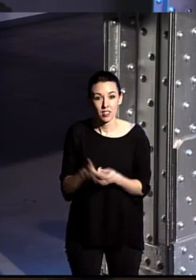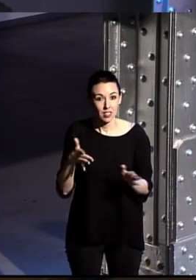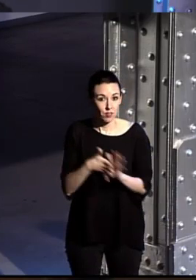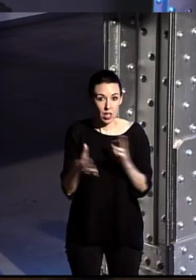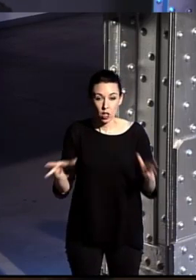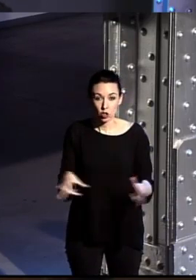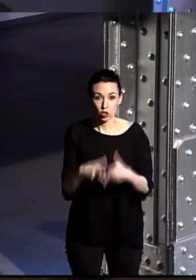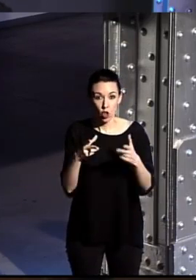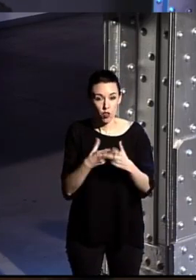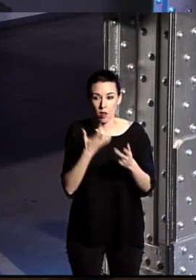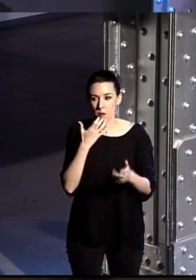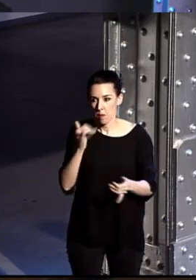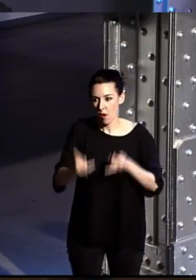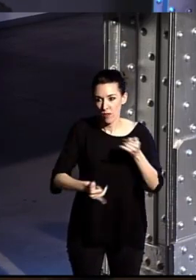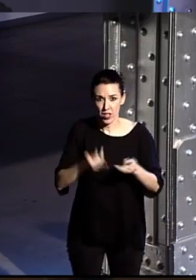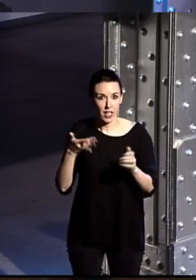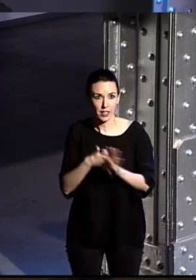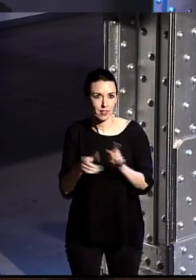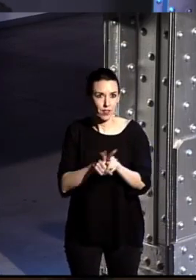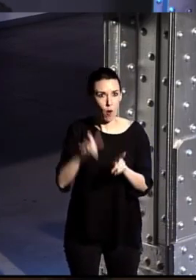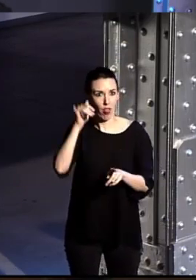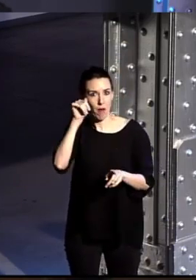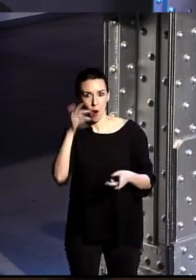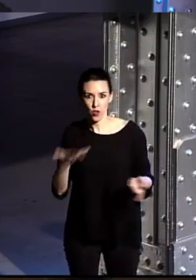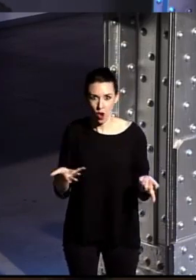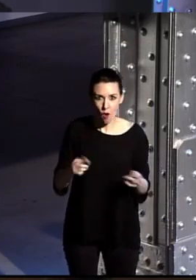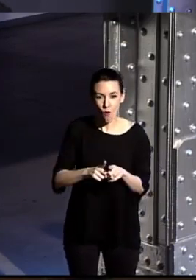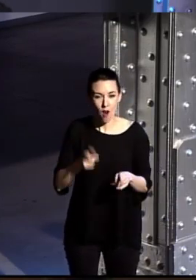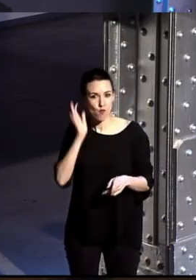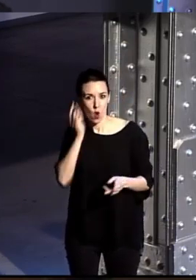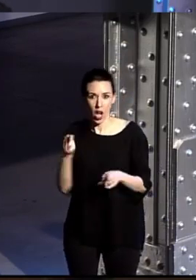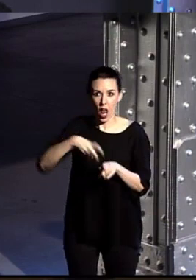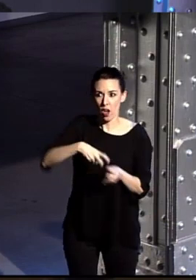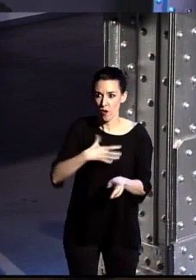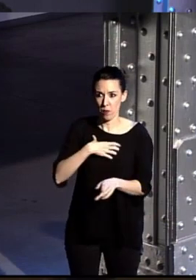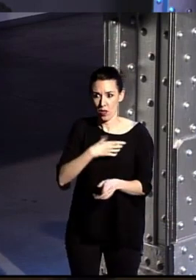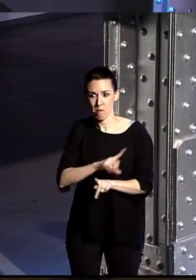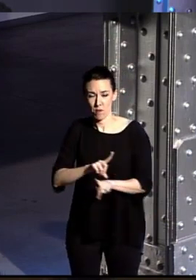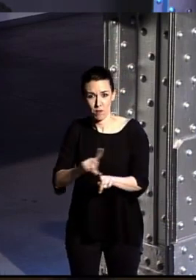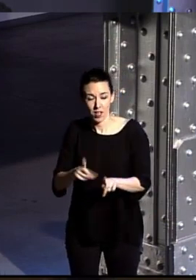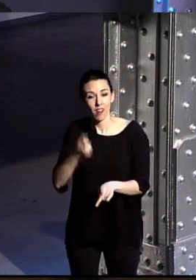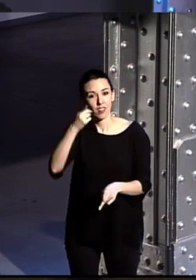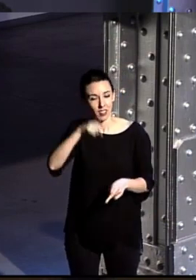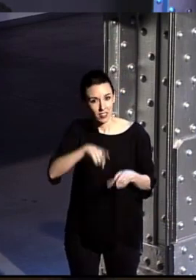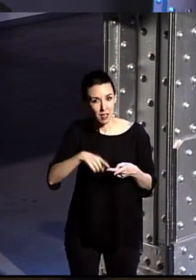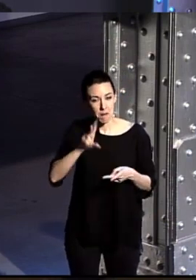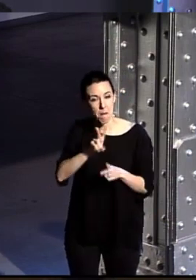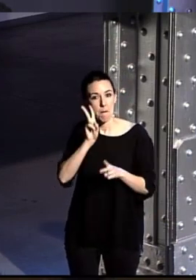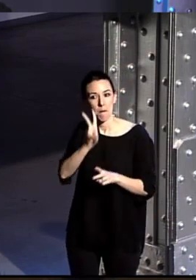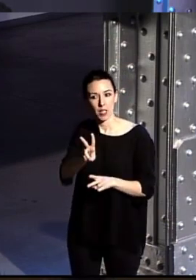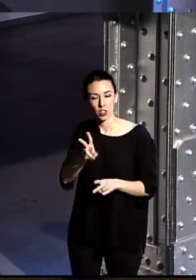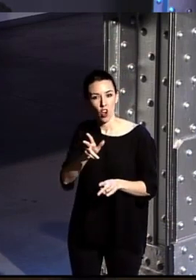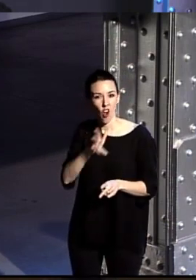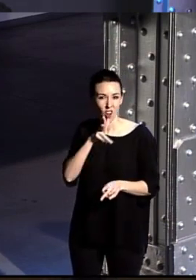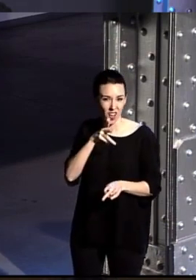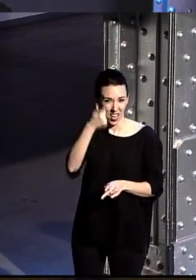esa sociedad en la que la bicicleta era poco menos que un arma del demonio, donde las mujeres no podíamos montar, también esta visión de